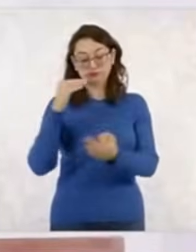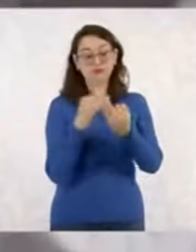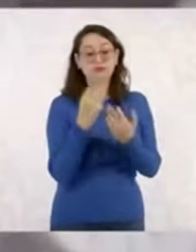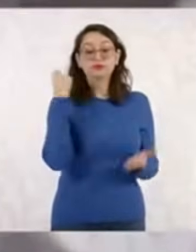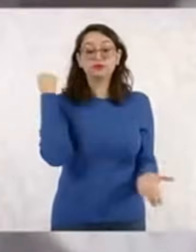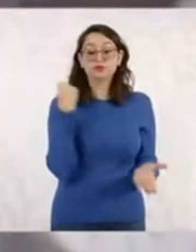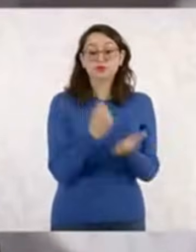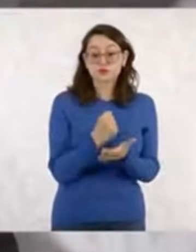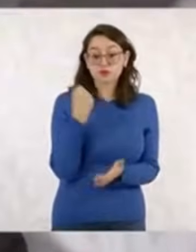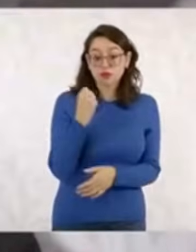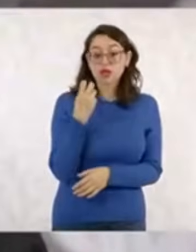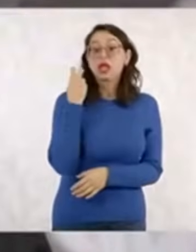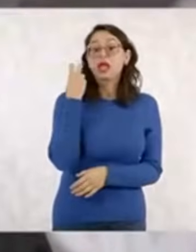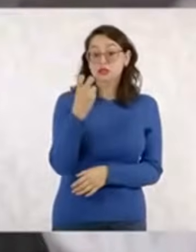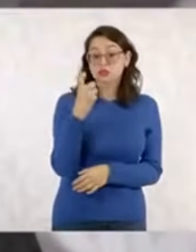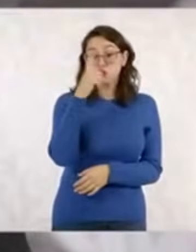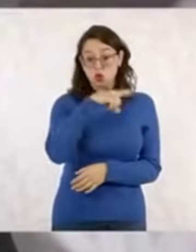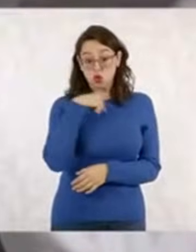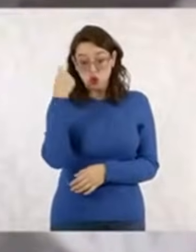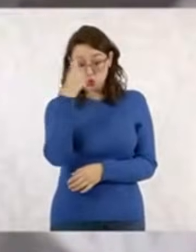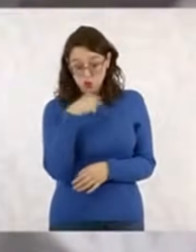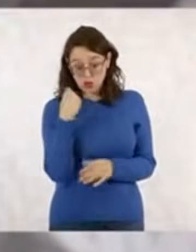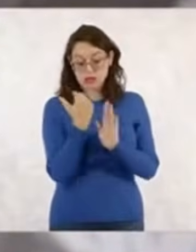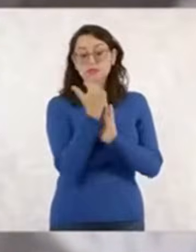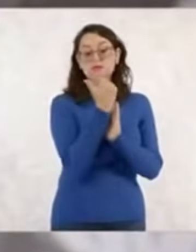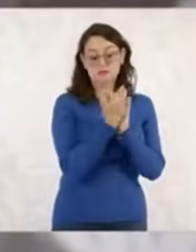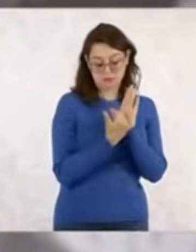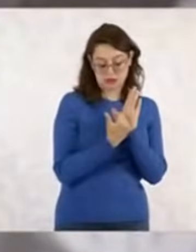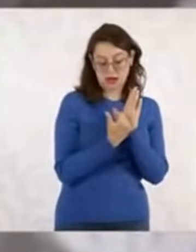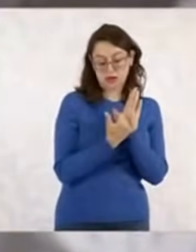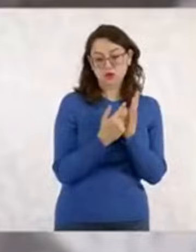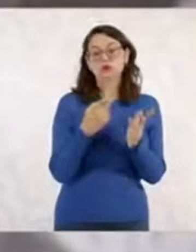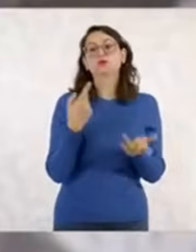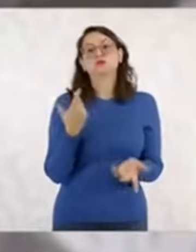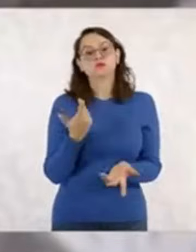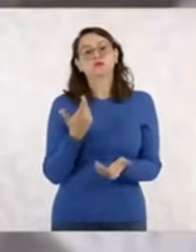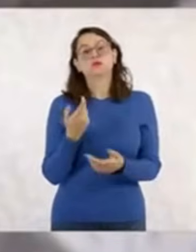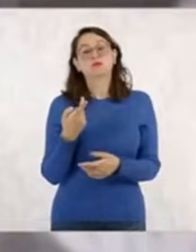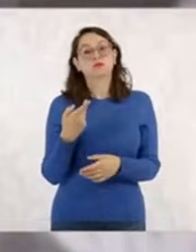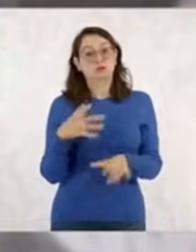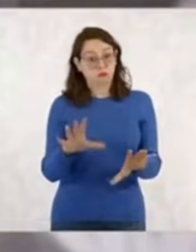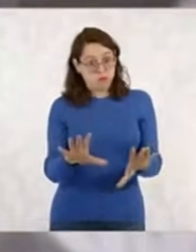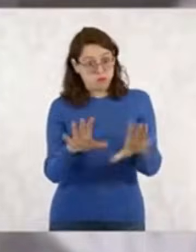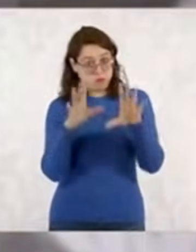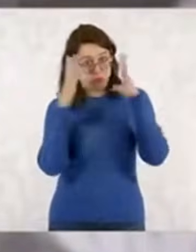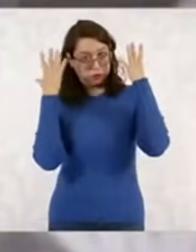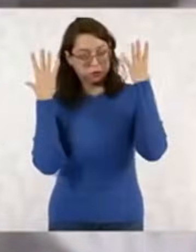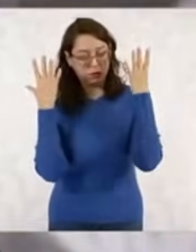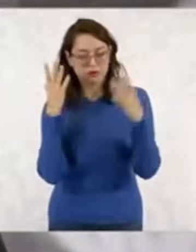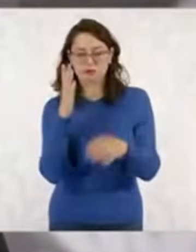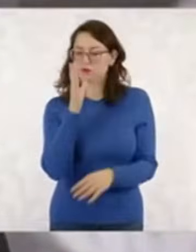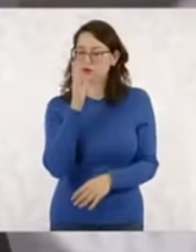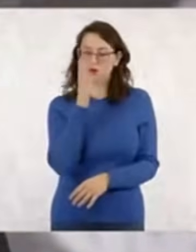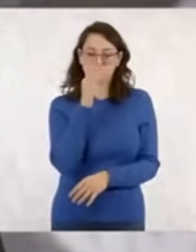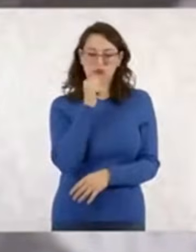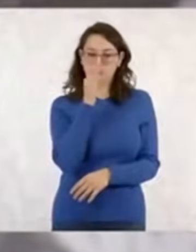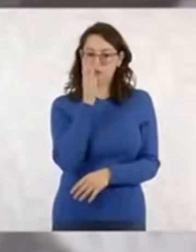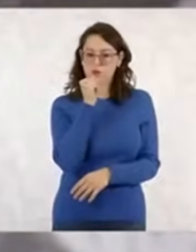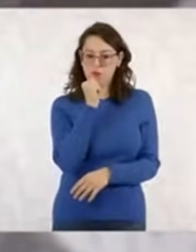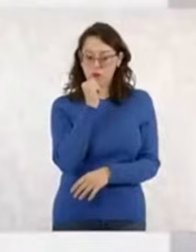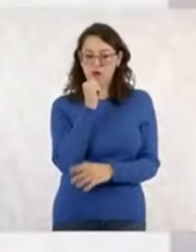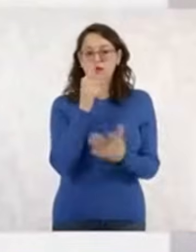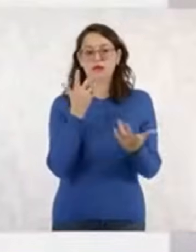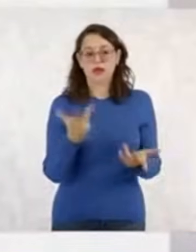esta reducción no puede ser de un momento a otro, además atendiendo con ello las recomendaciones del